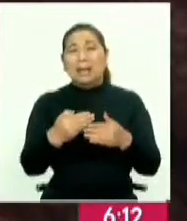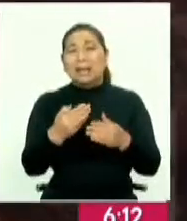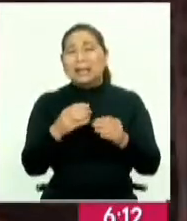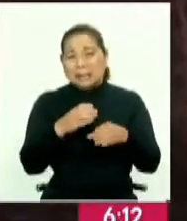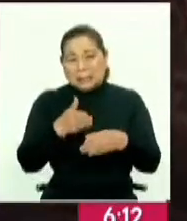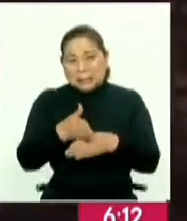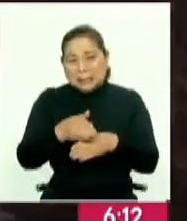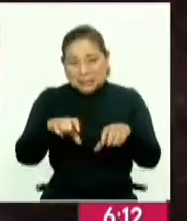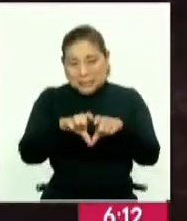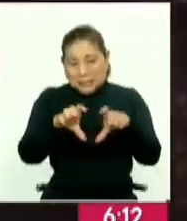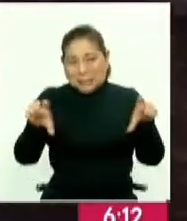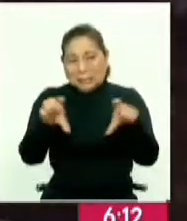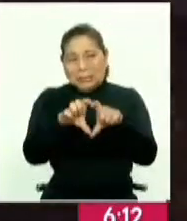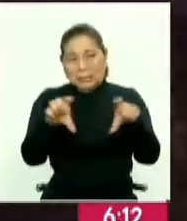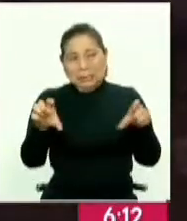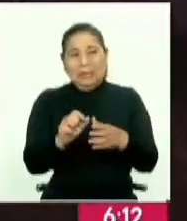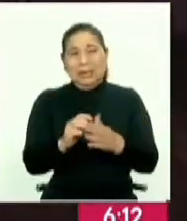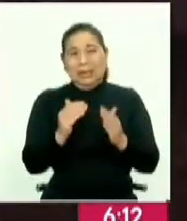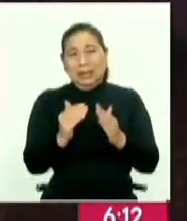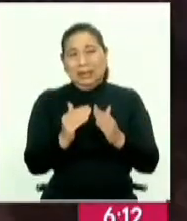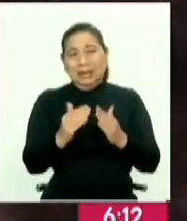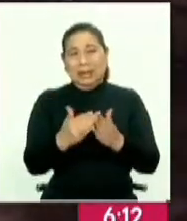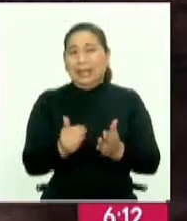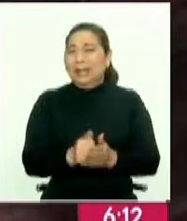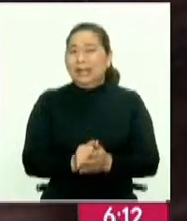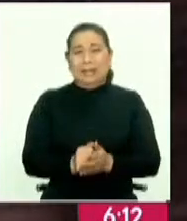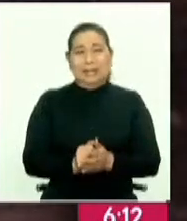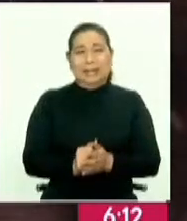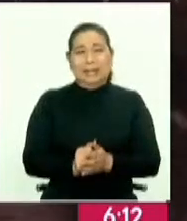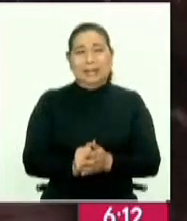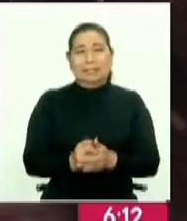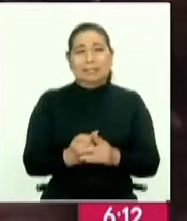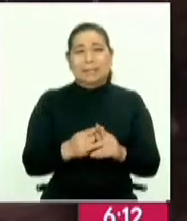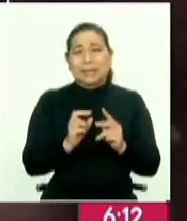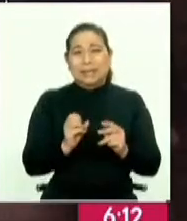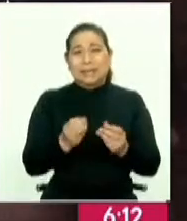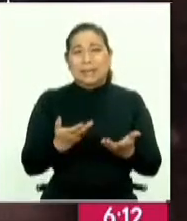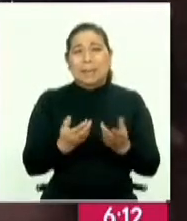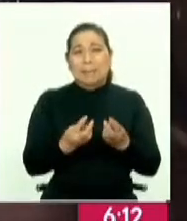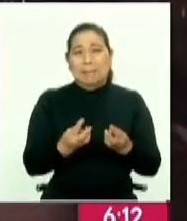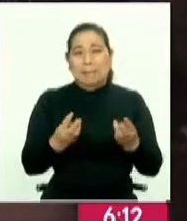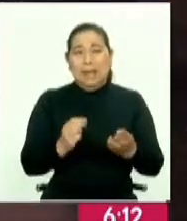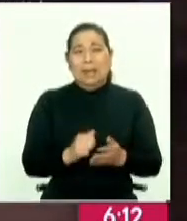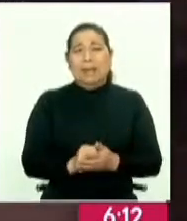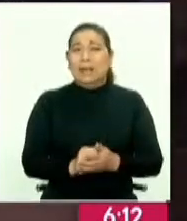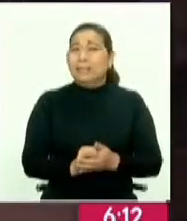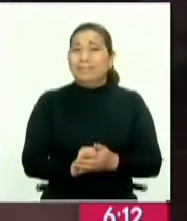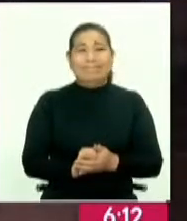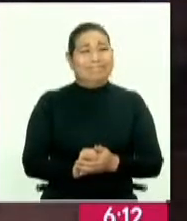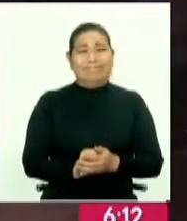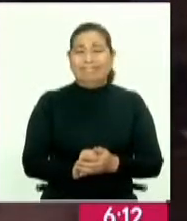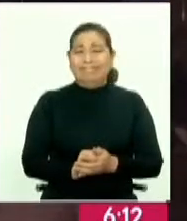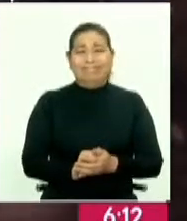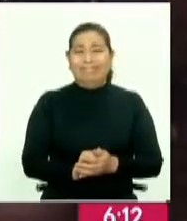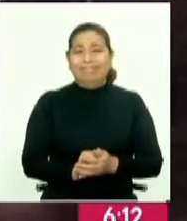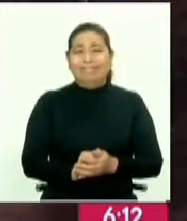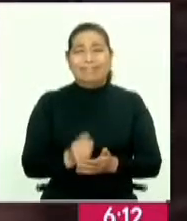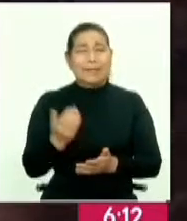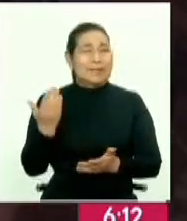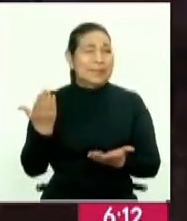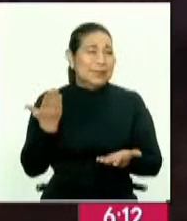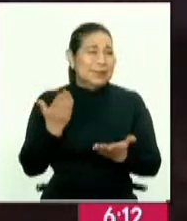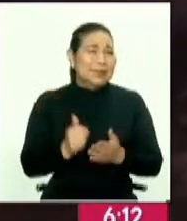también bueno de esta vivienda de este reciclado hornos este material definitivamente hace